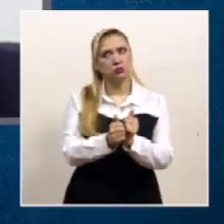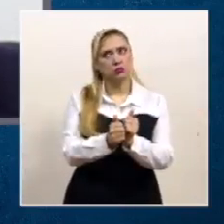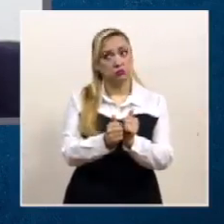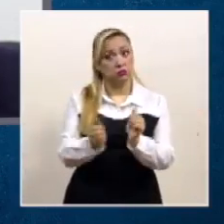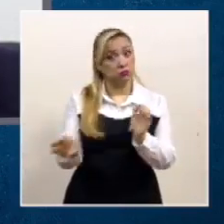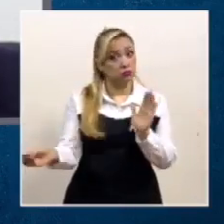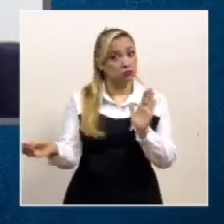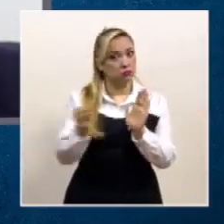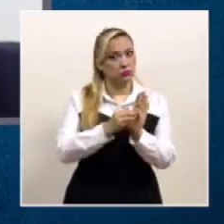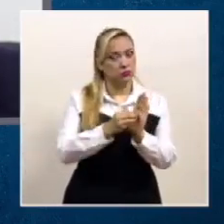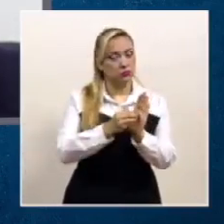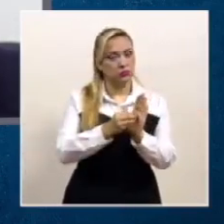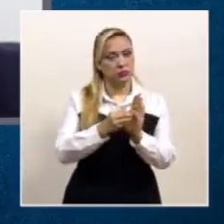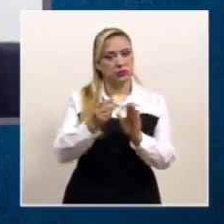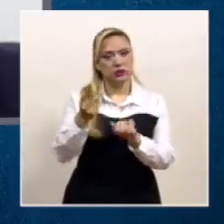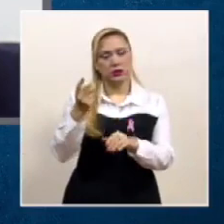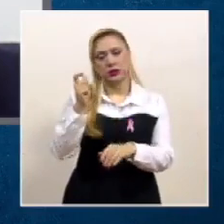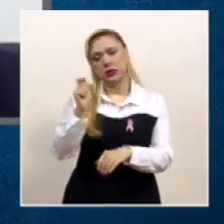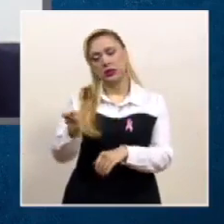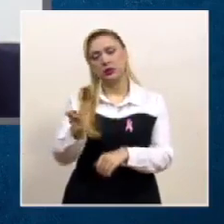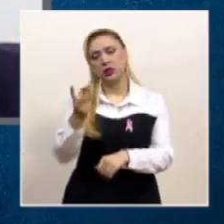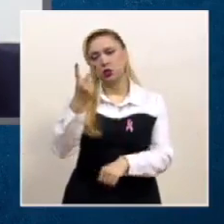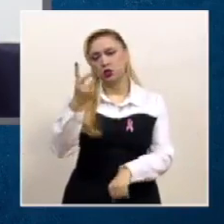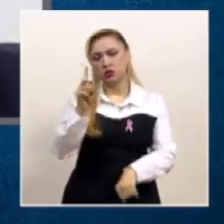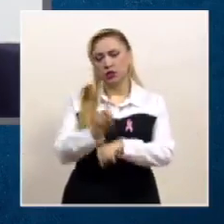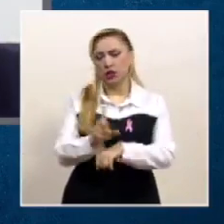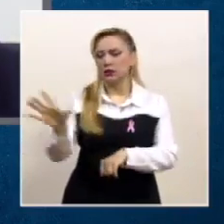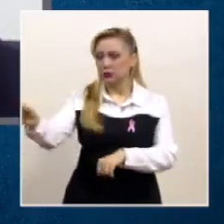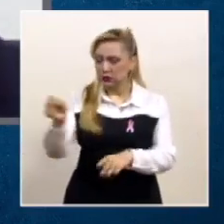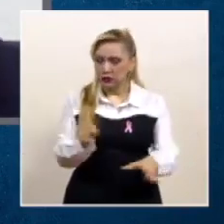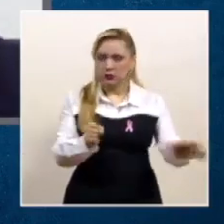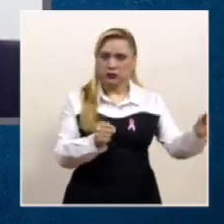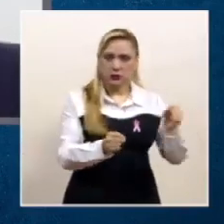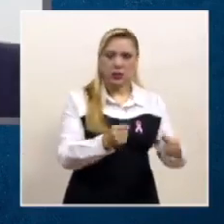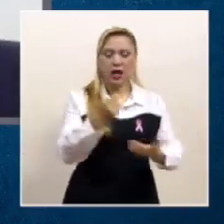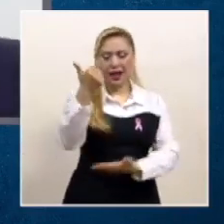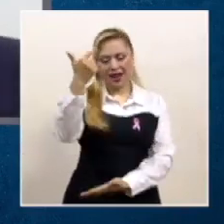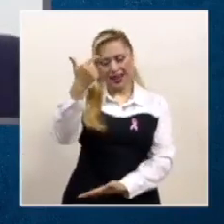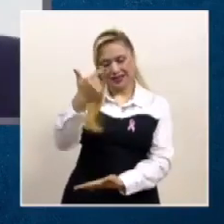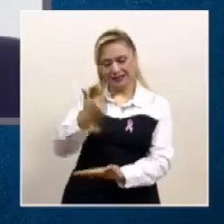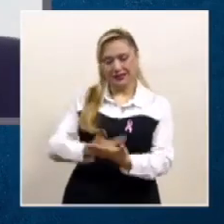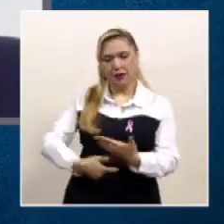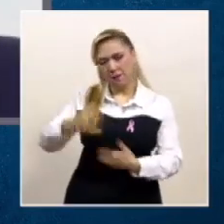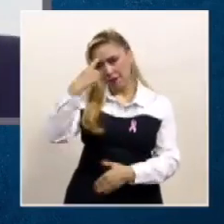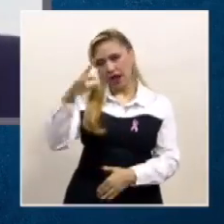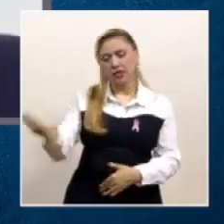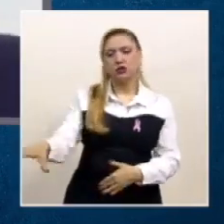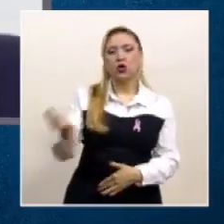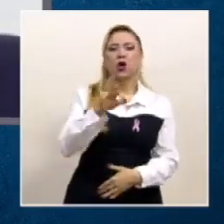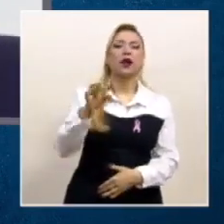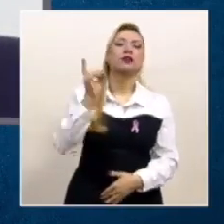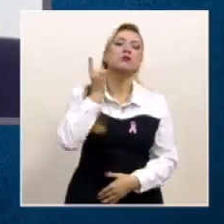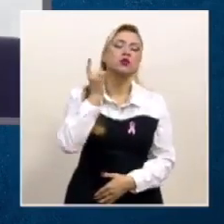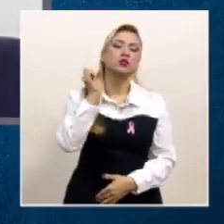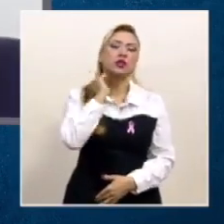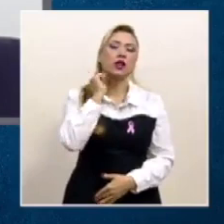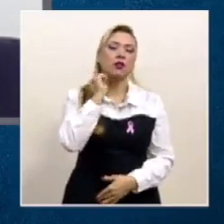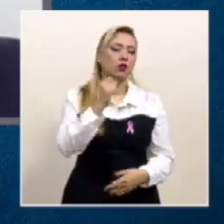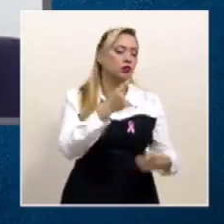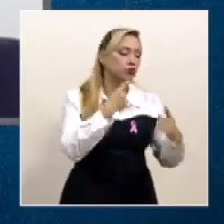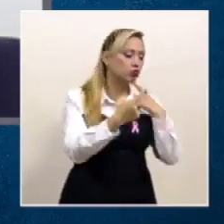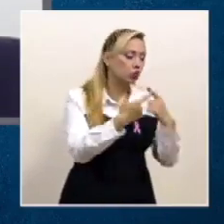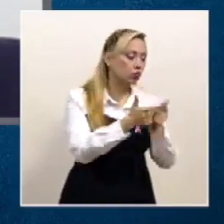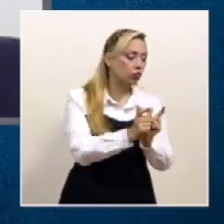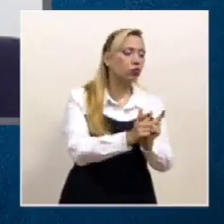vías, la representación proporcional y las listas plurinominales, a fórmulas integradas por